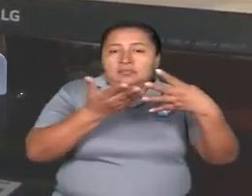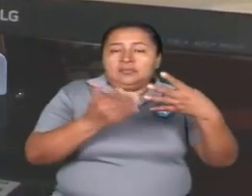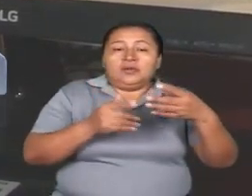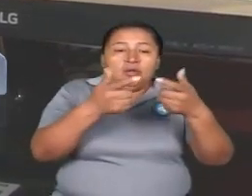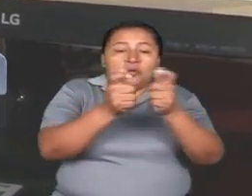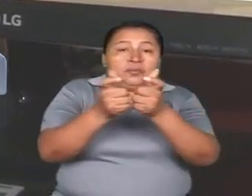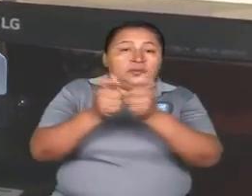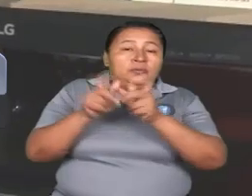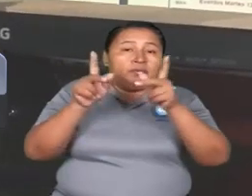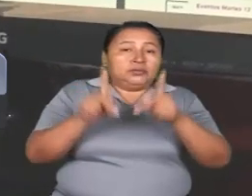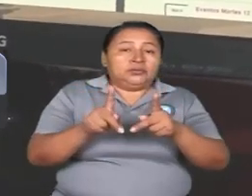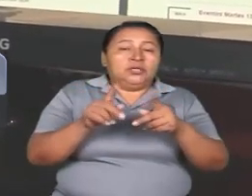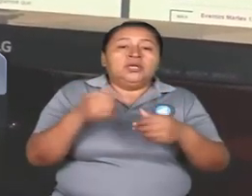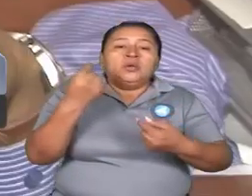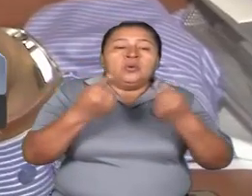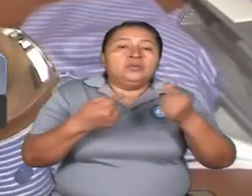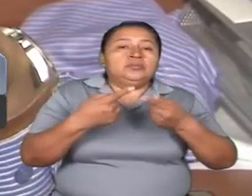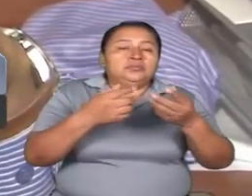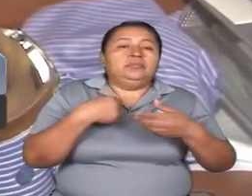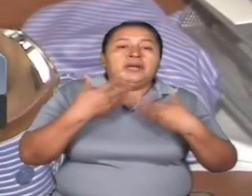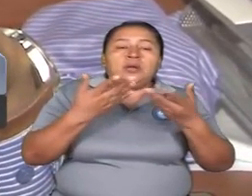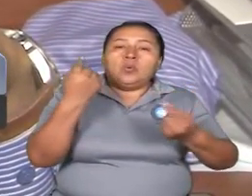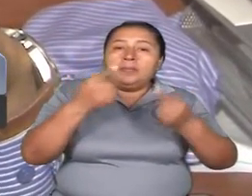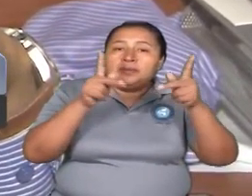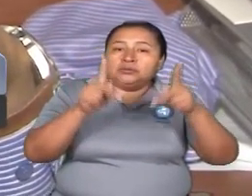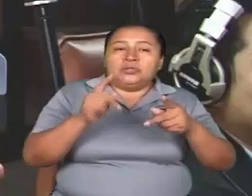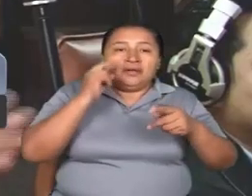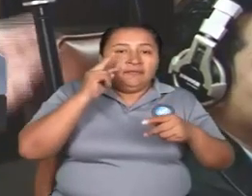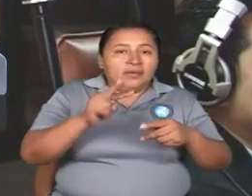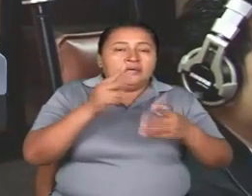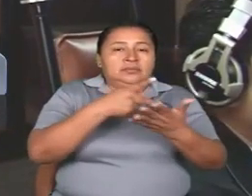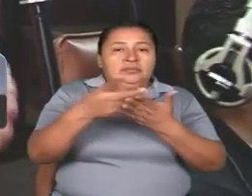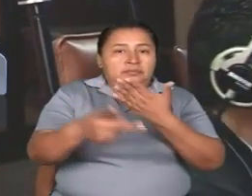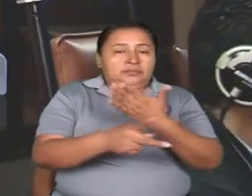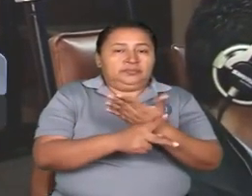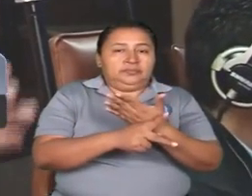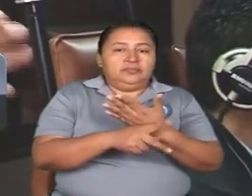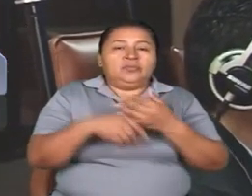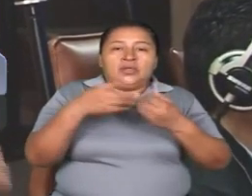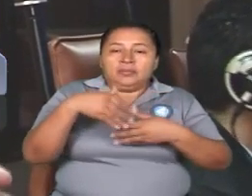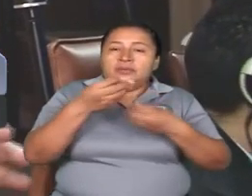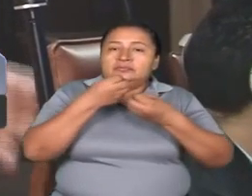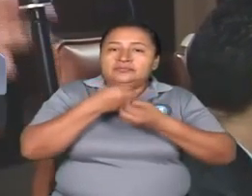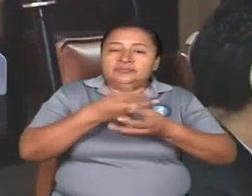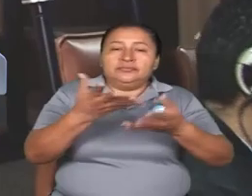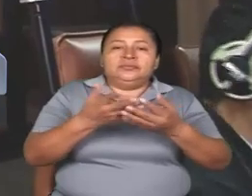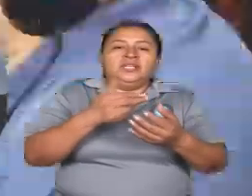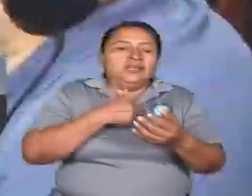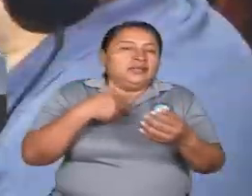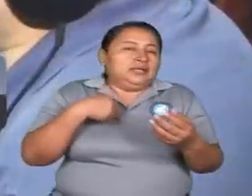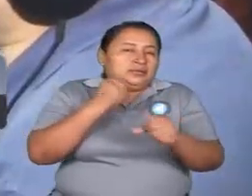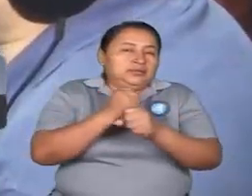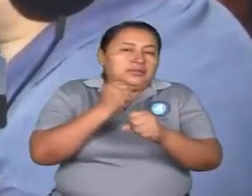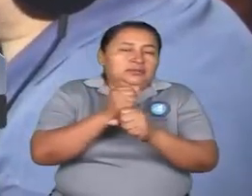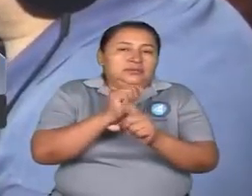y también de los productos para las audiencias, y a partir de eso la divulgación también del quehacer